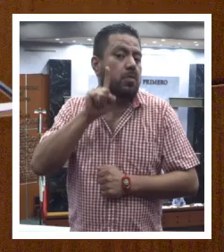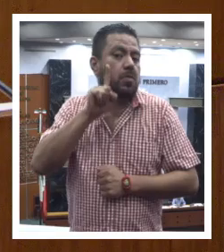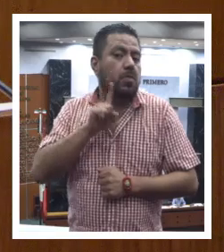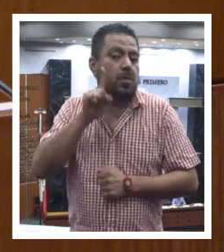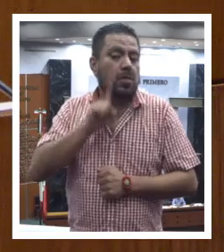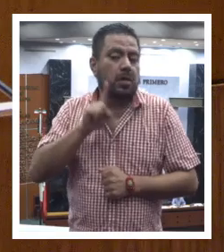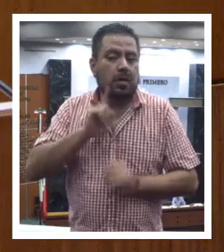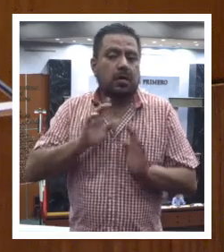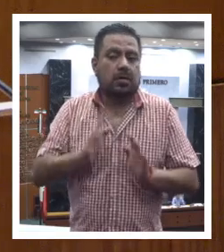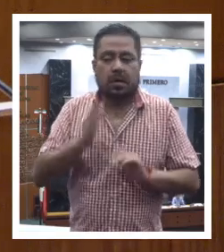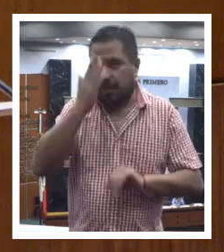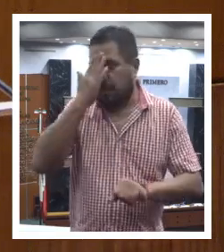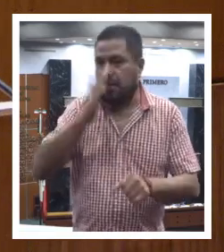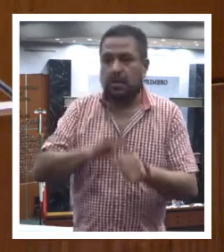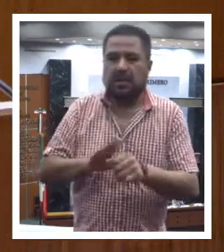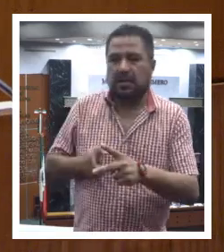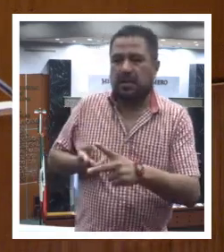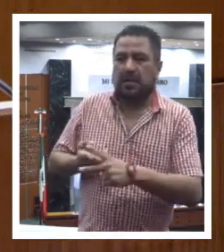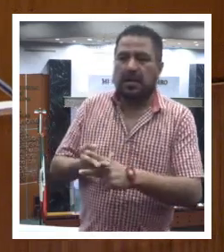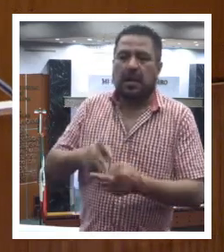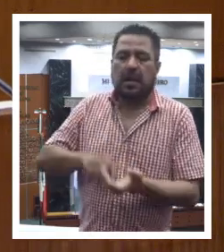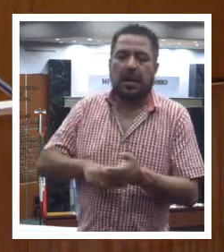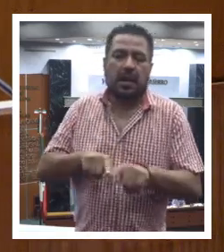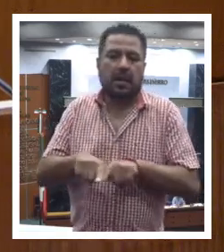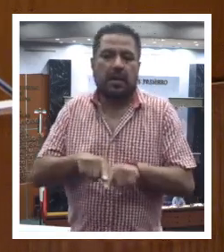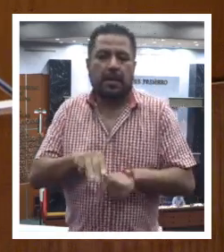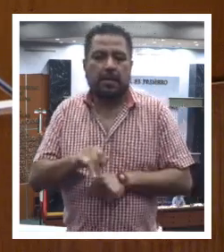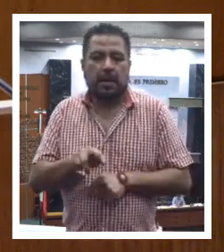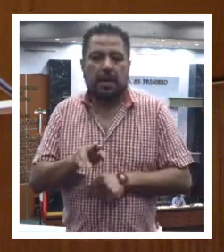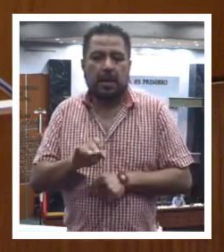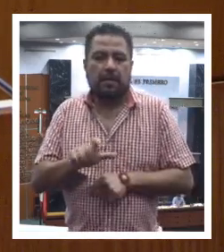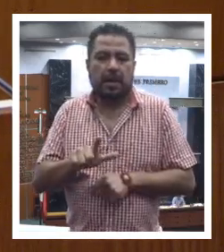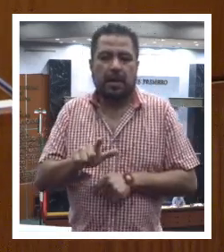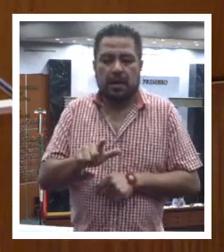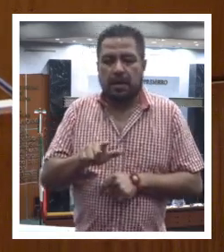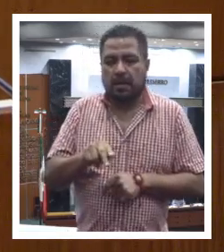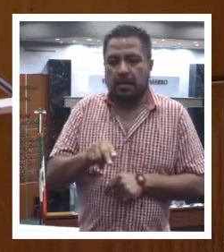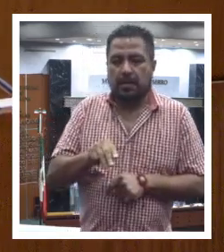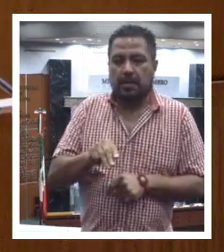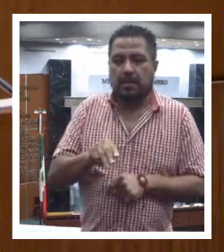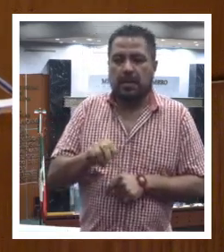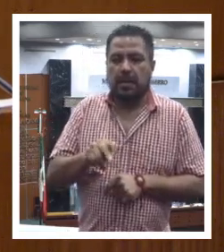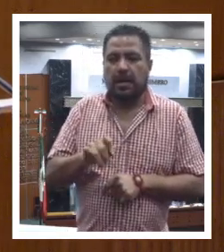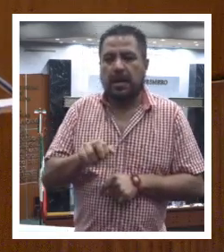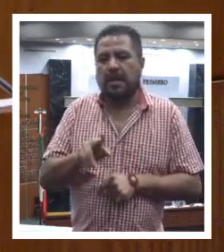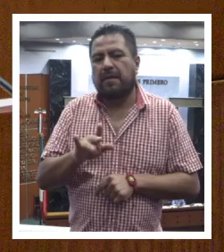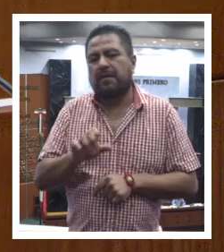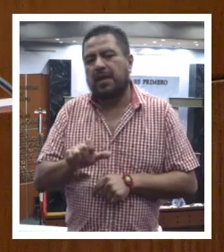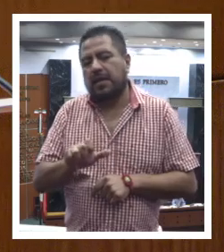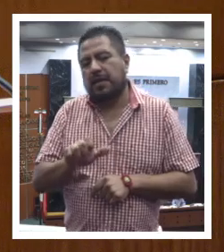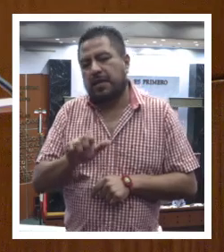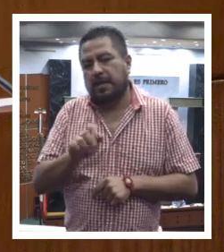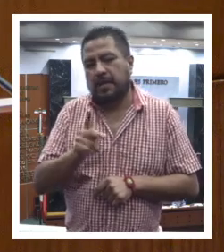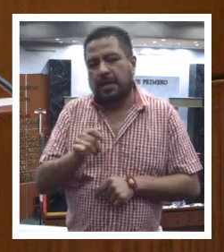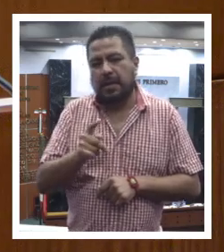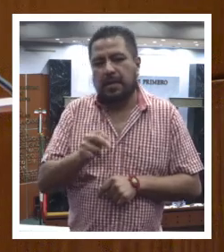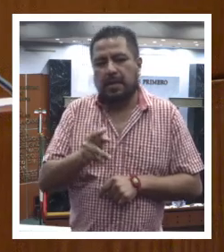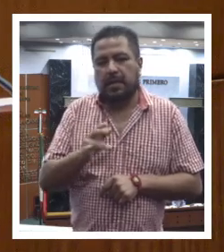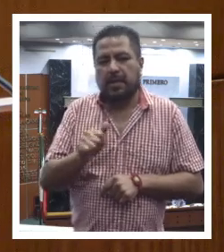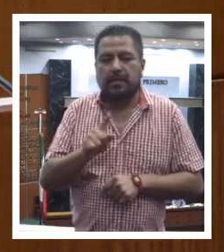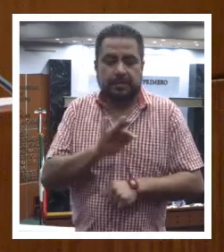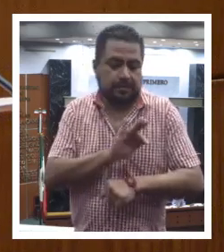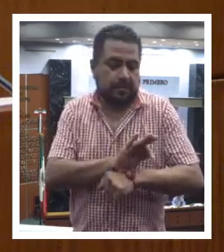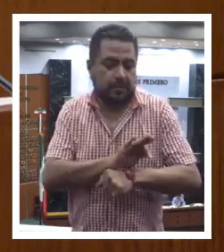ya que se recuerda el asesinato de las hermanas Mirabal, Minerva, Patria y María Teresa,